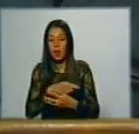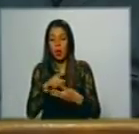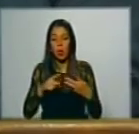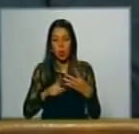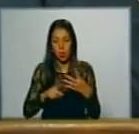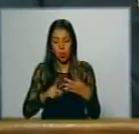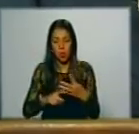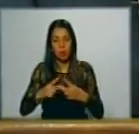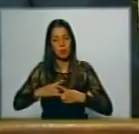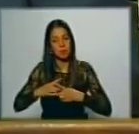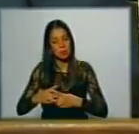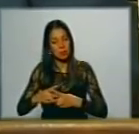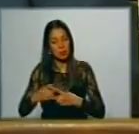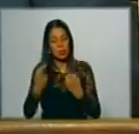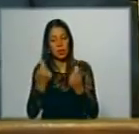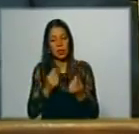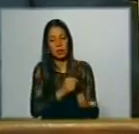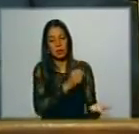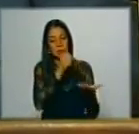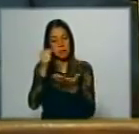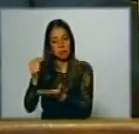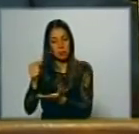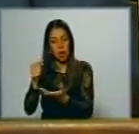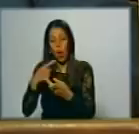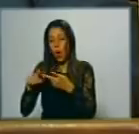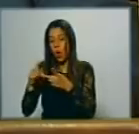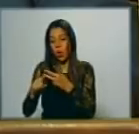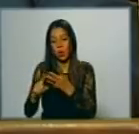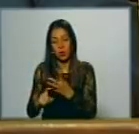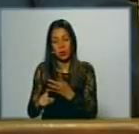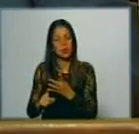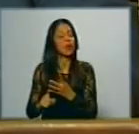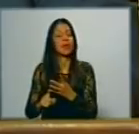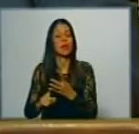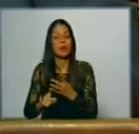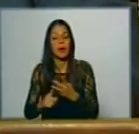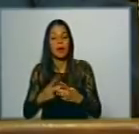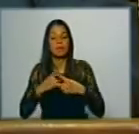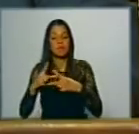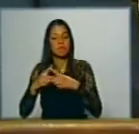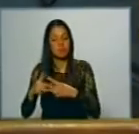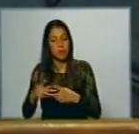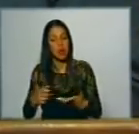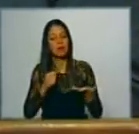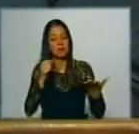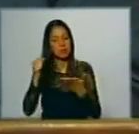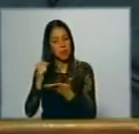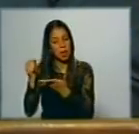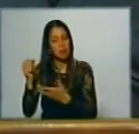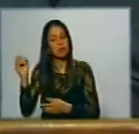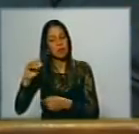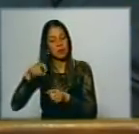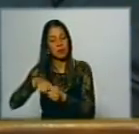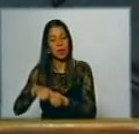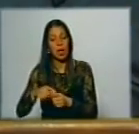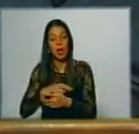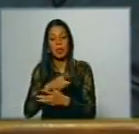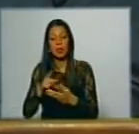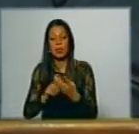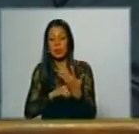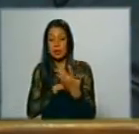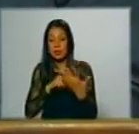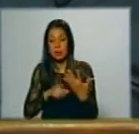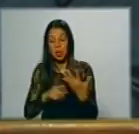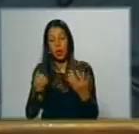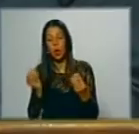donaciones legales y demás liberalidades que le sean otorgadas. 5. Las demás